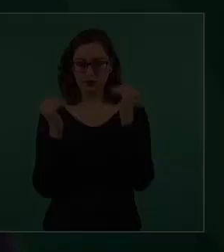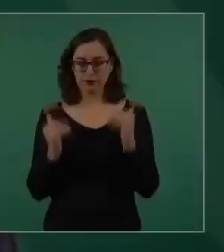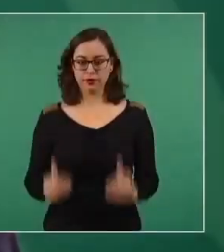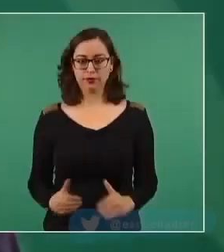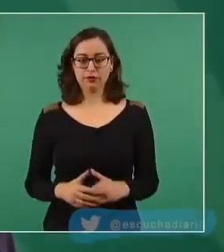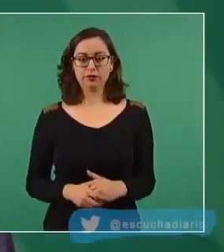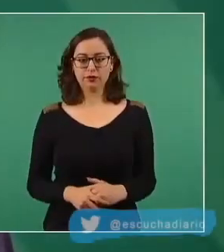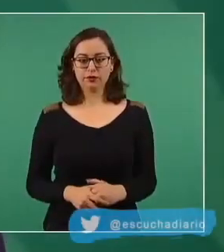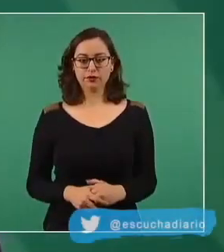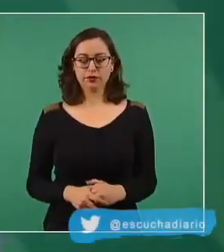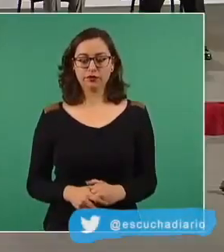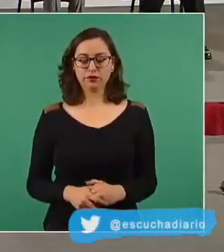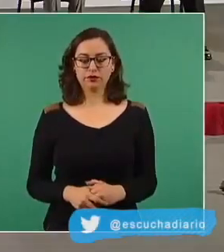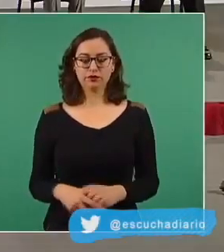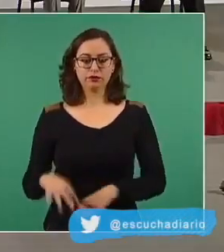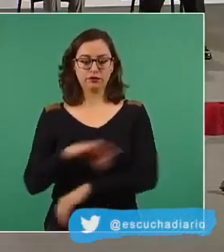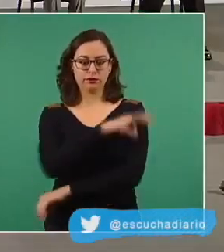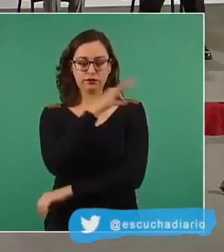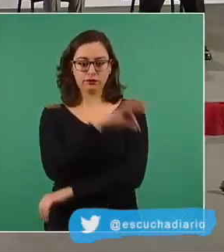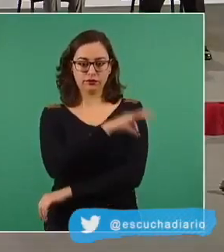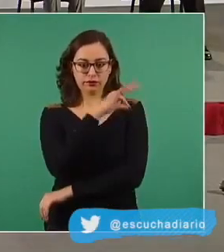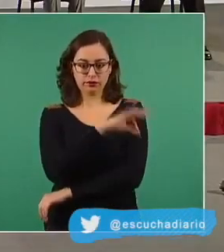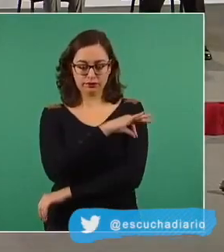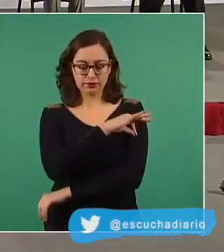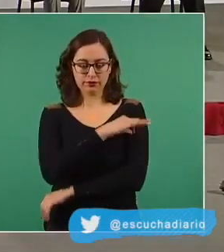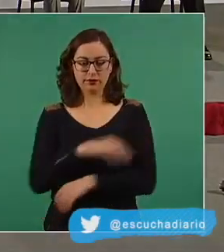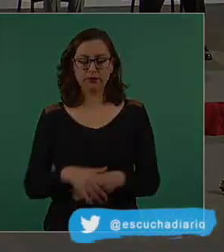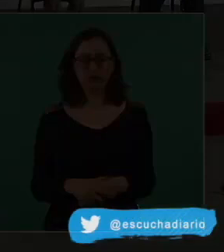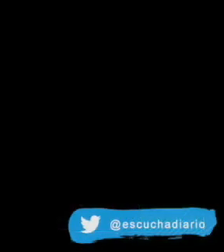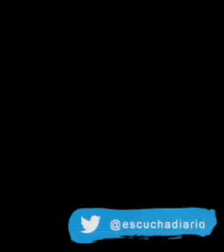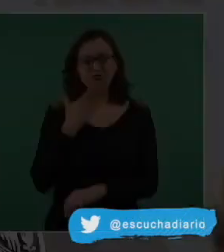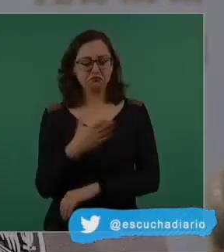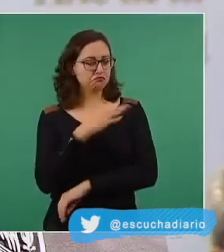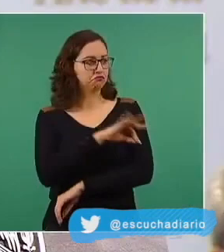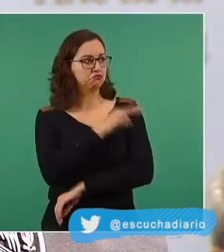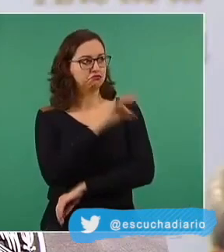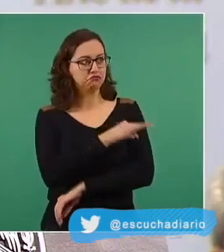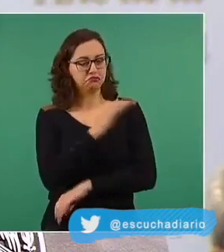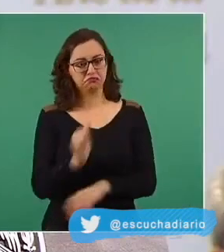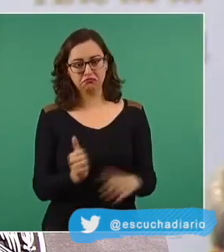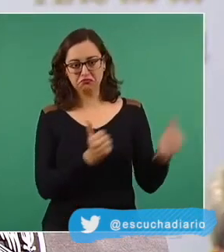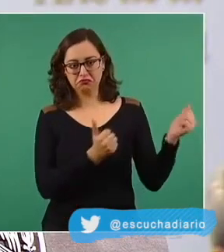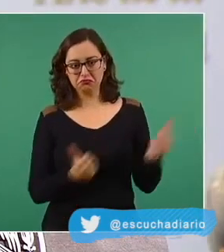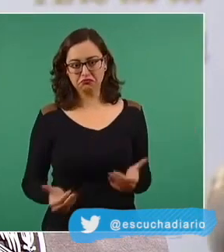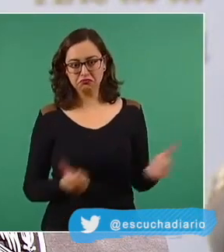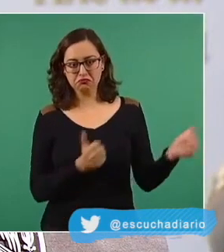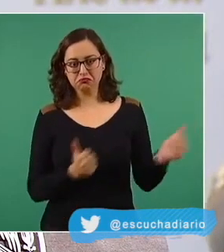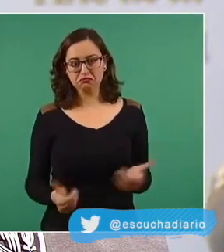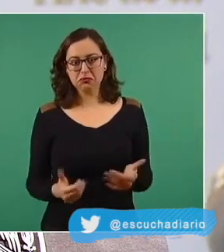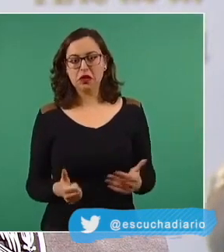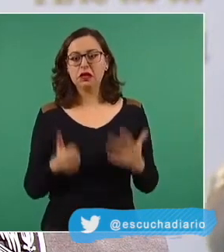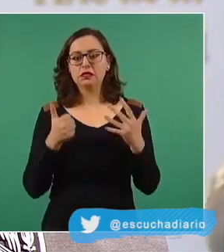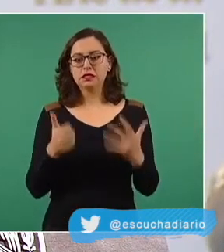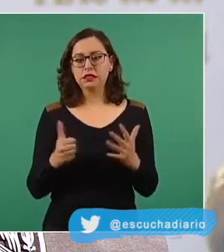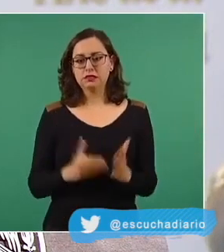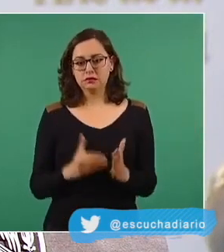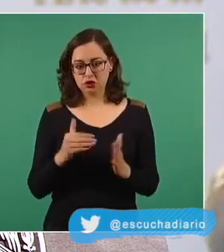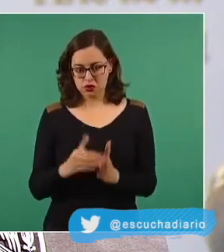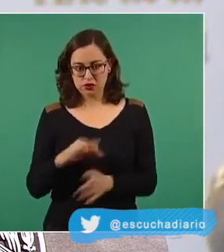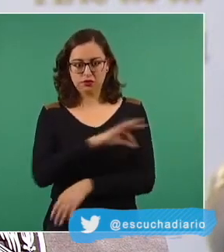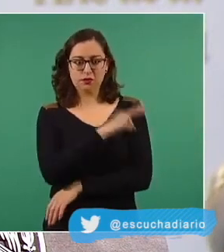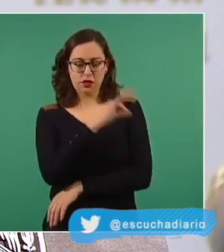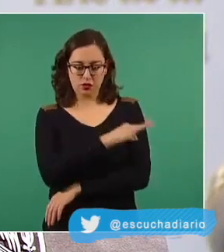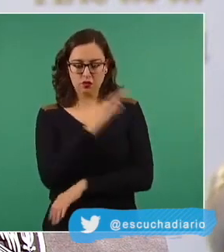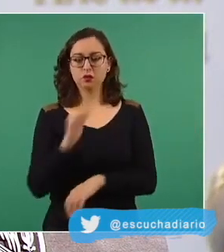frecuente de manos con agua y jabón, guardar la sana distancia, ventilación en espacios cerrados y disminución de aforo en